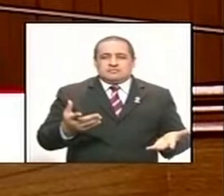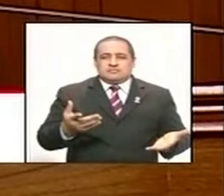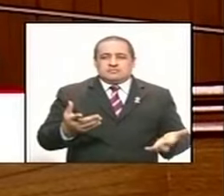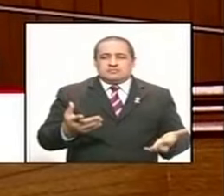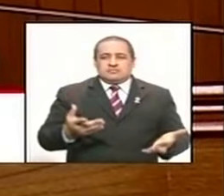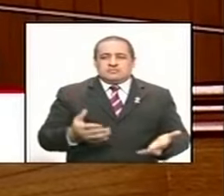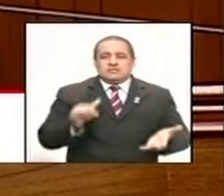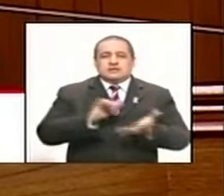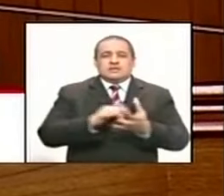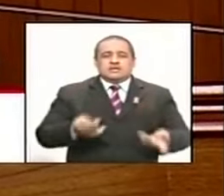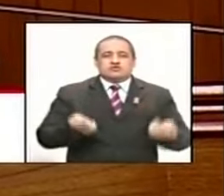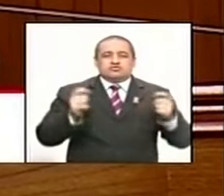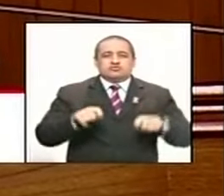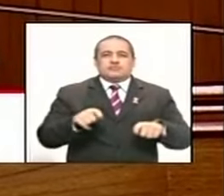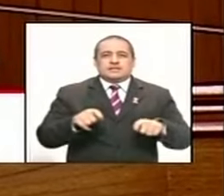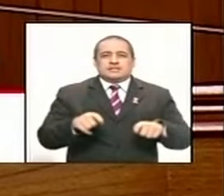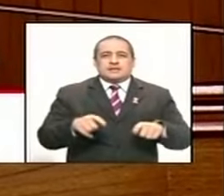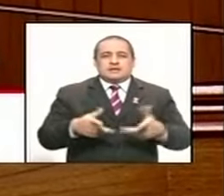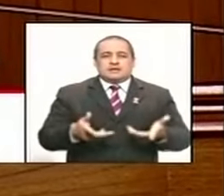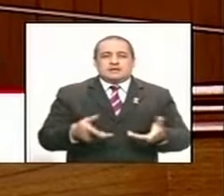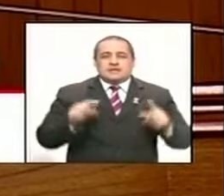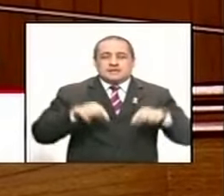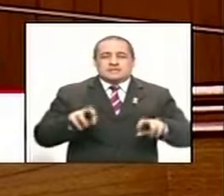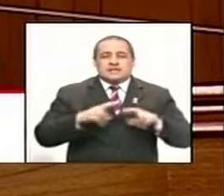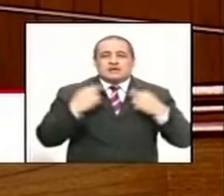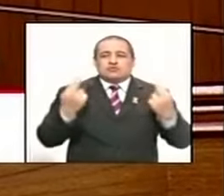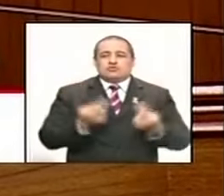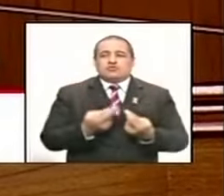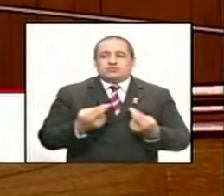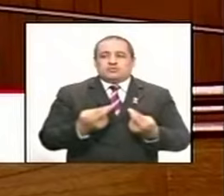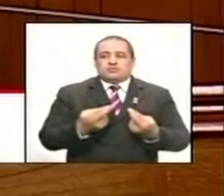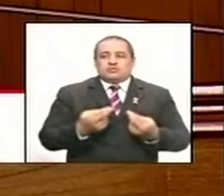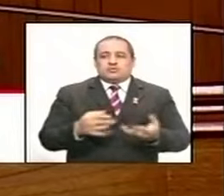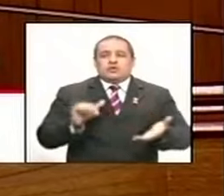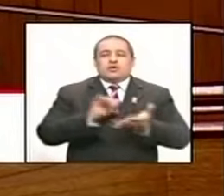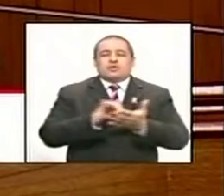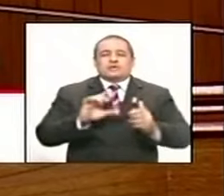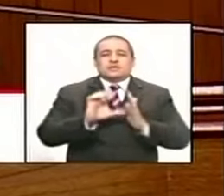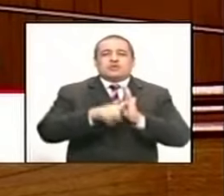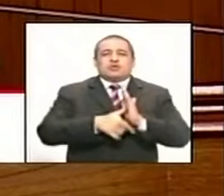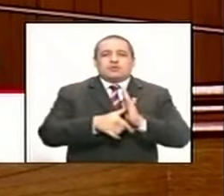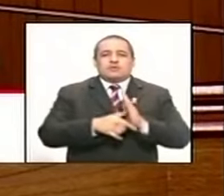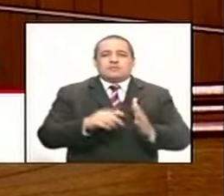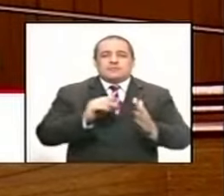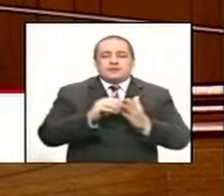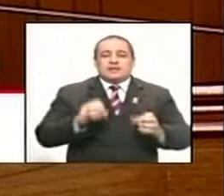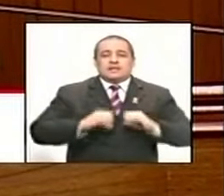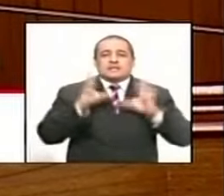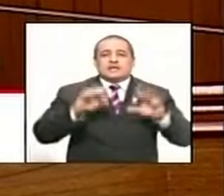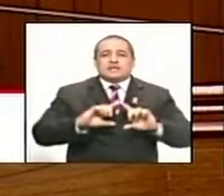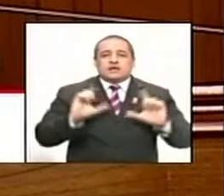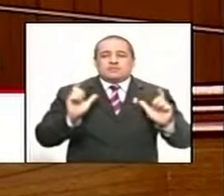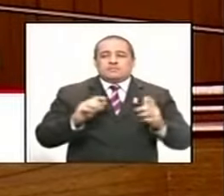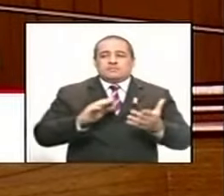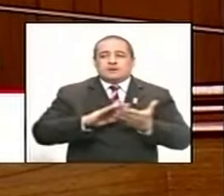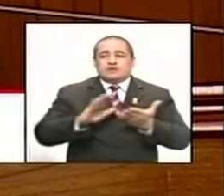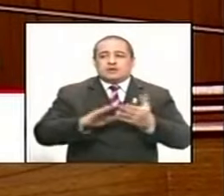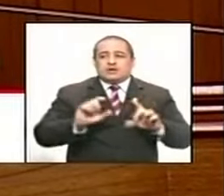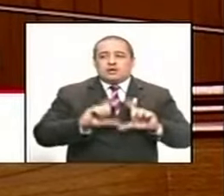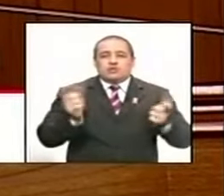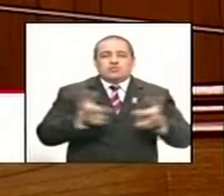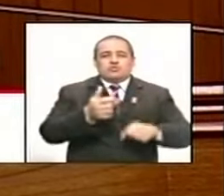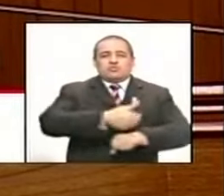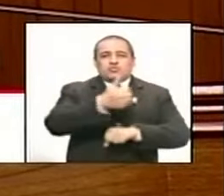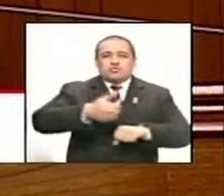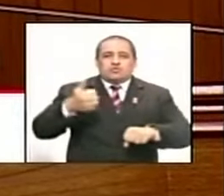que se suspenda esta sesión o que se ponga luego para el día que la comisión, perdón, la junta de